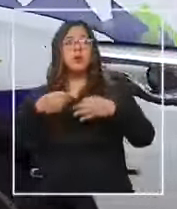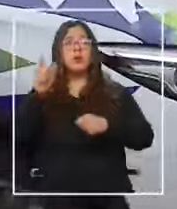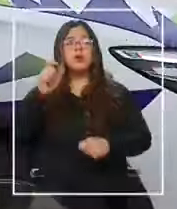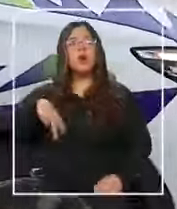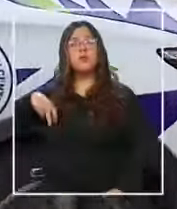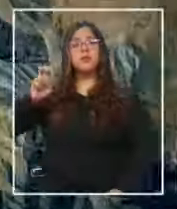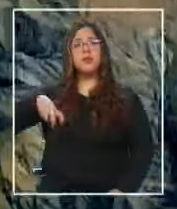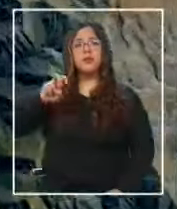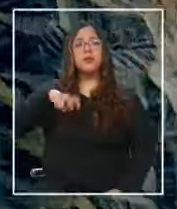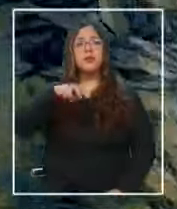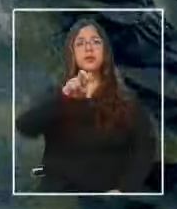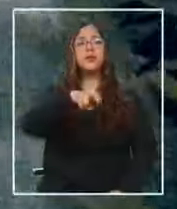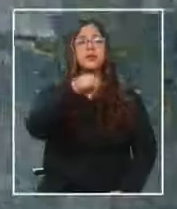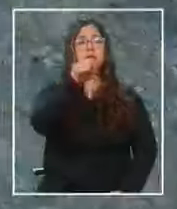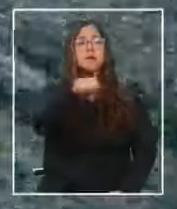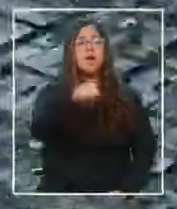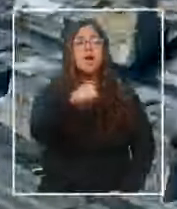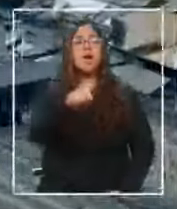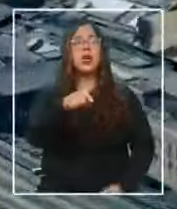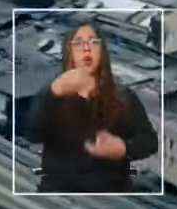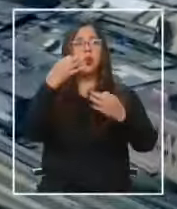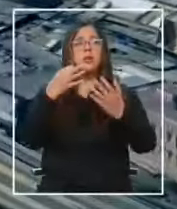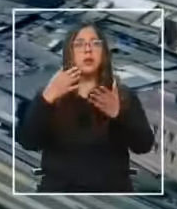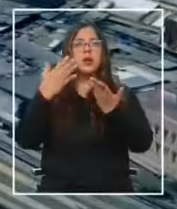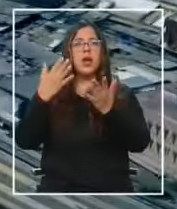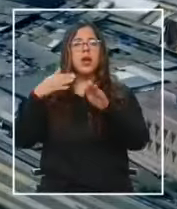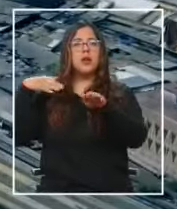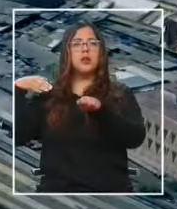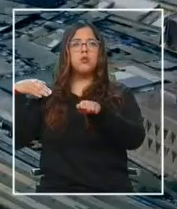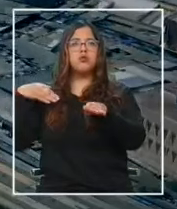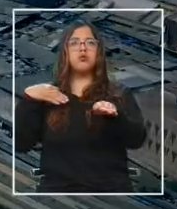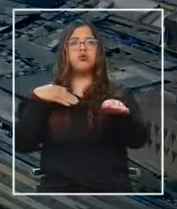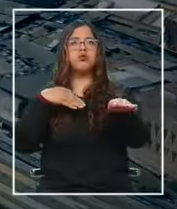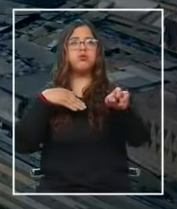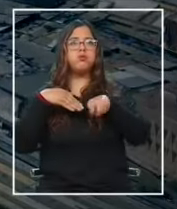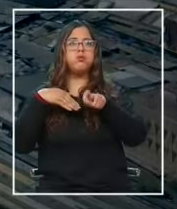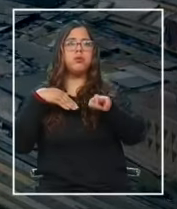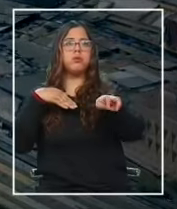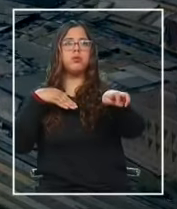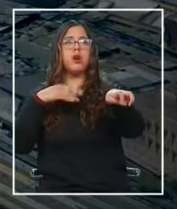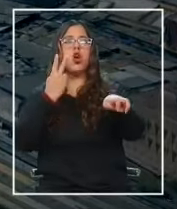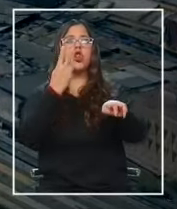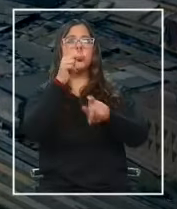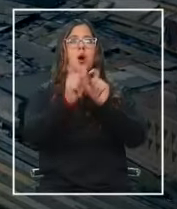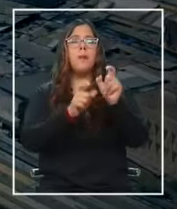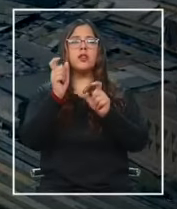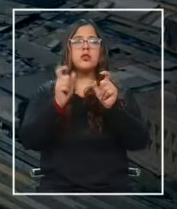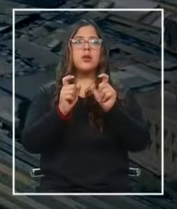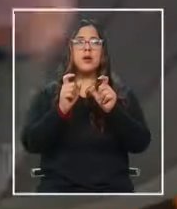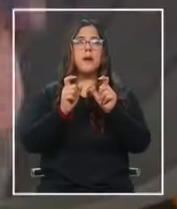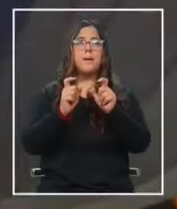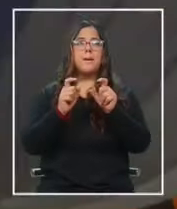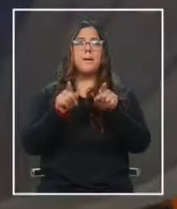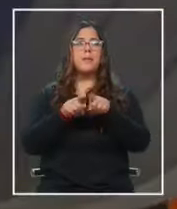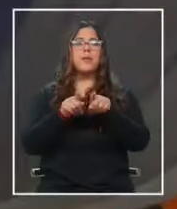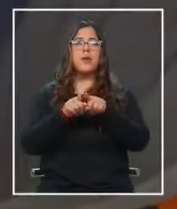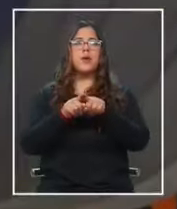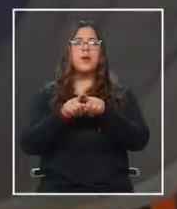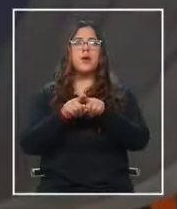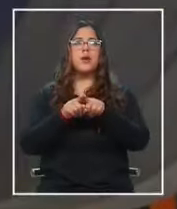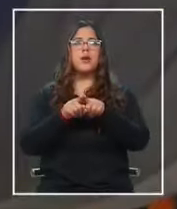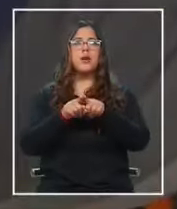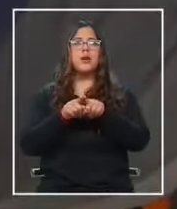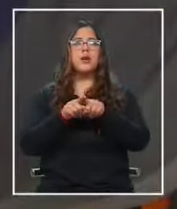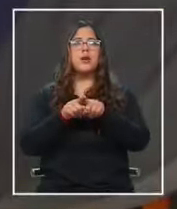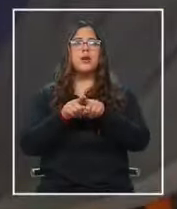de cuadras. En ese trayecto lo habrían seguido. Habían dos personas que estaban como dictándole pautas que no